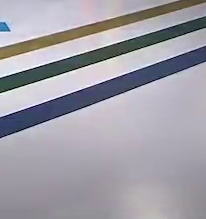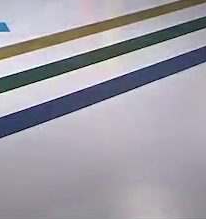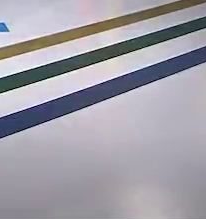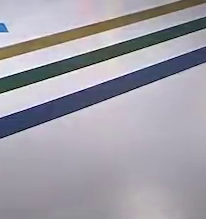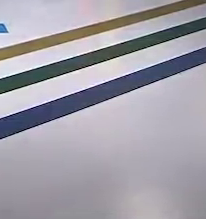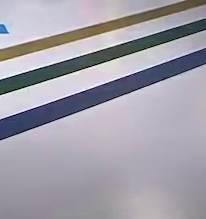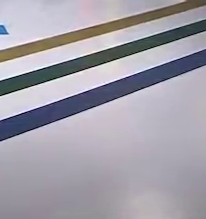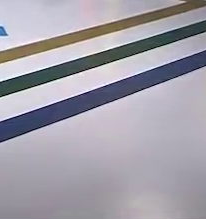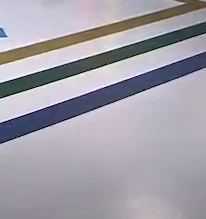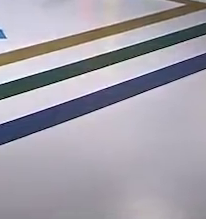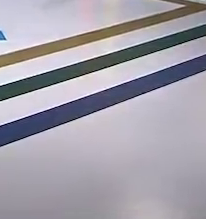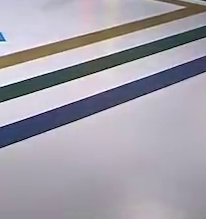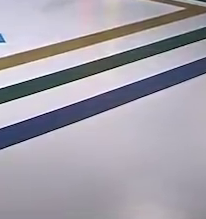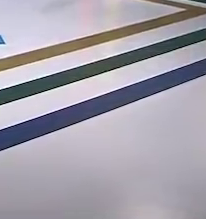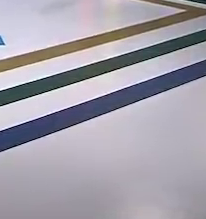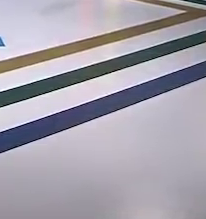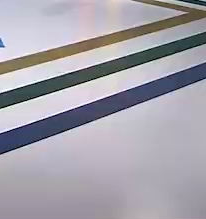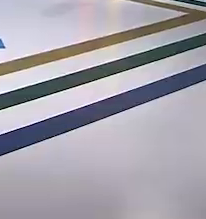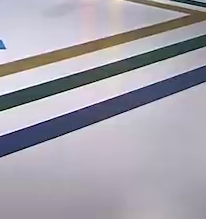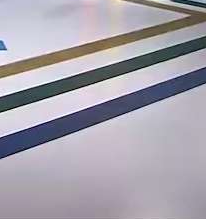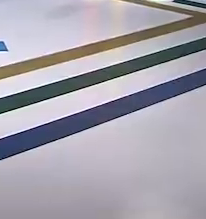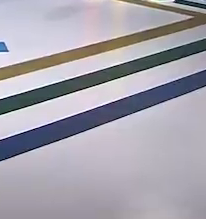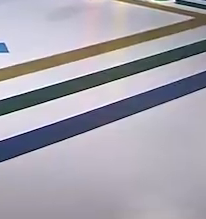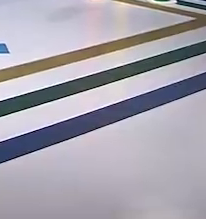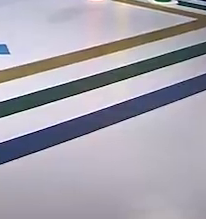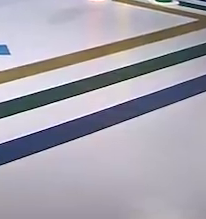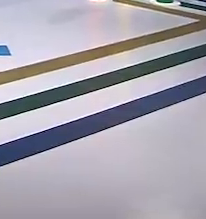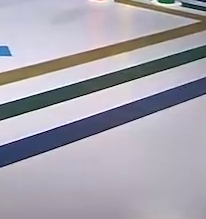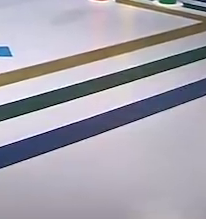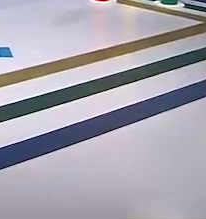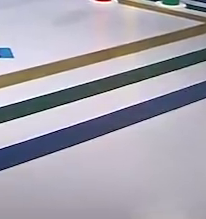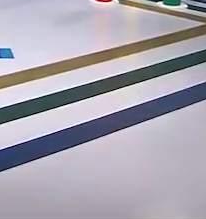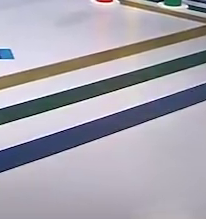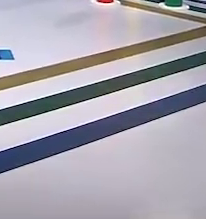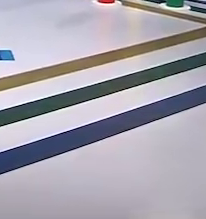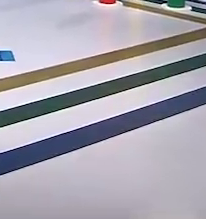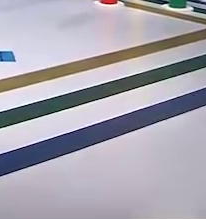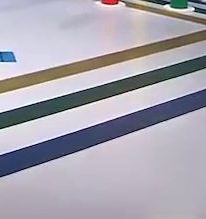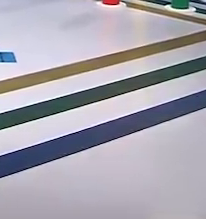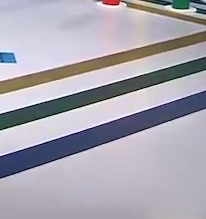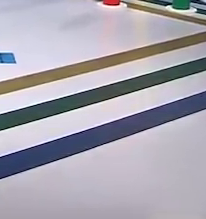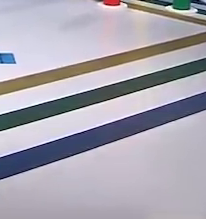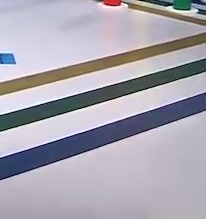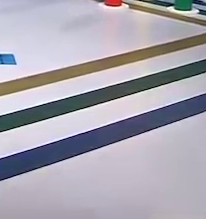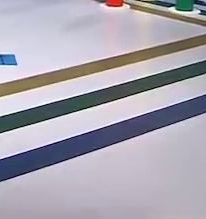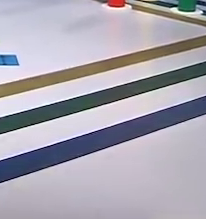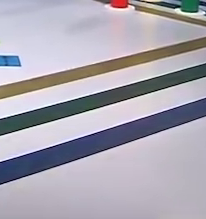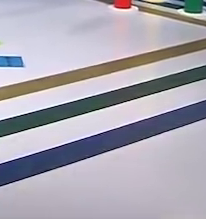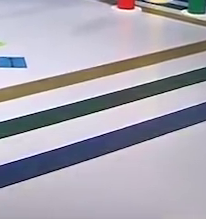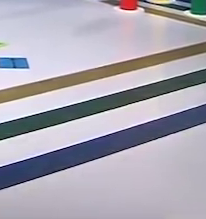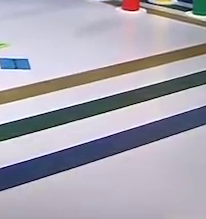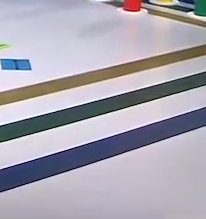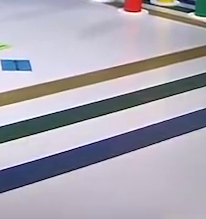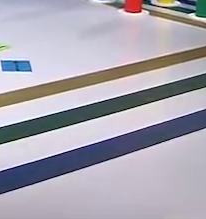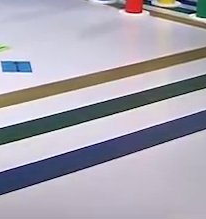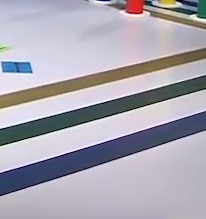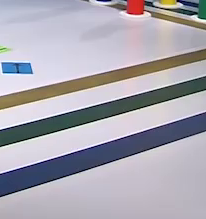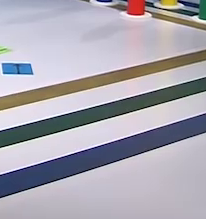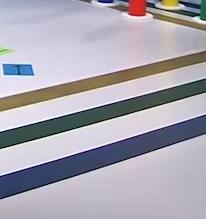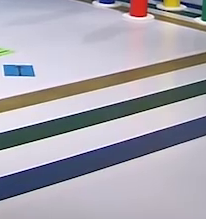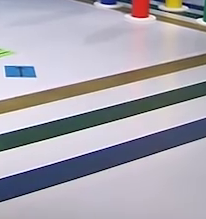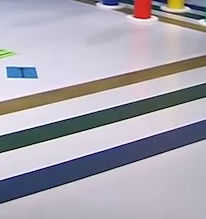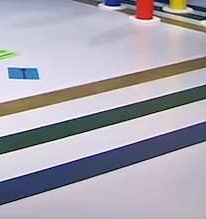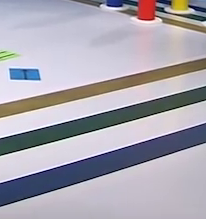¡Muy bien! Dos y una mano. Acuérdate que una X es una mano y dos X son dos manos.